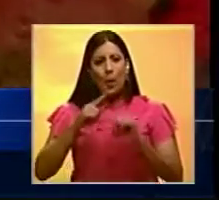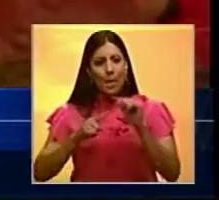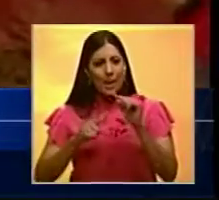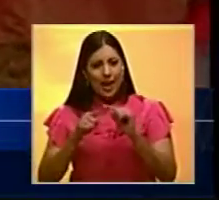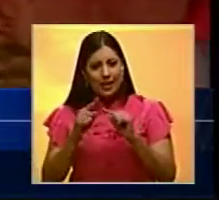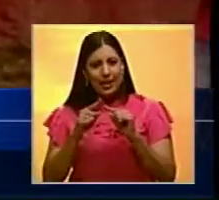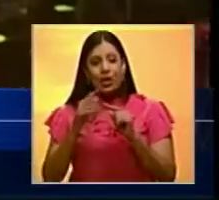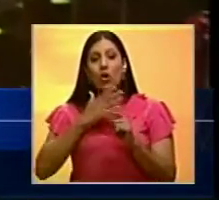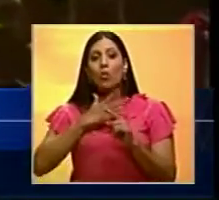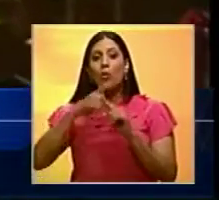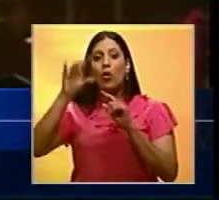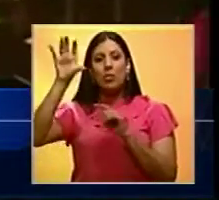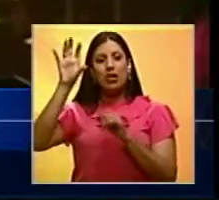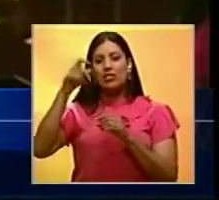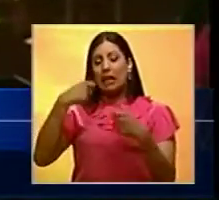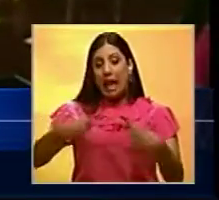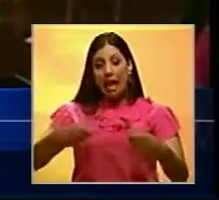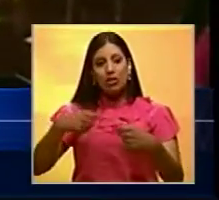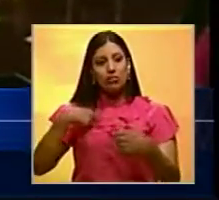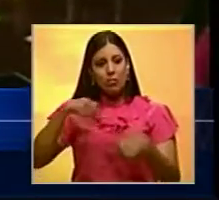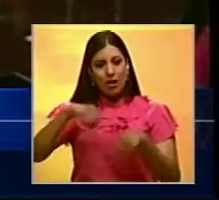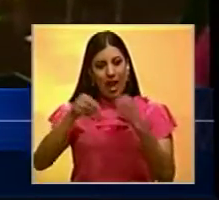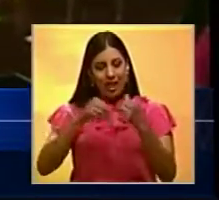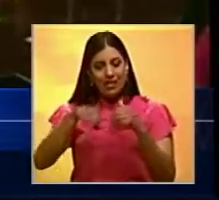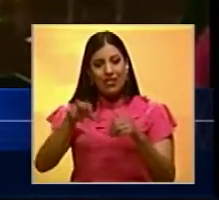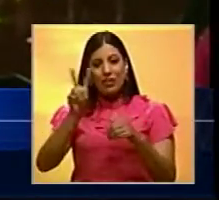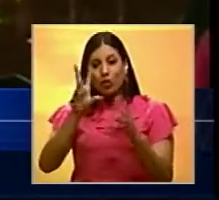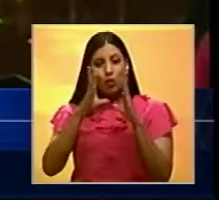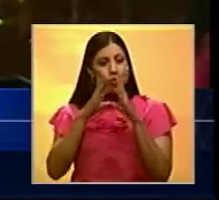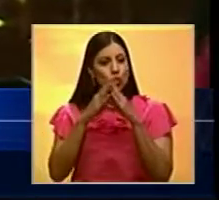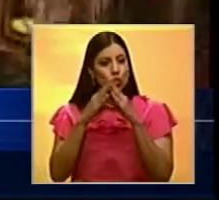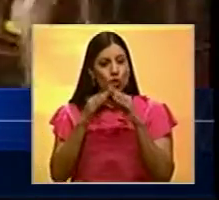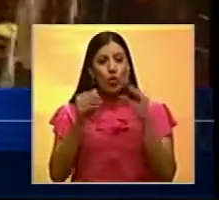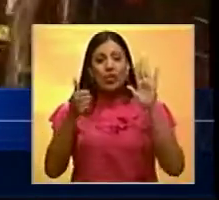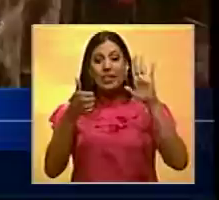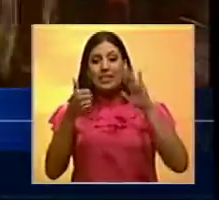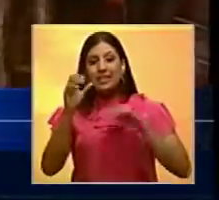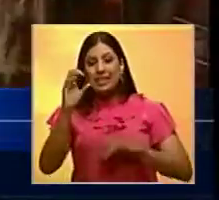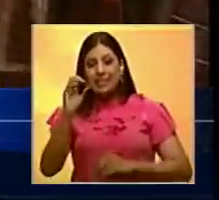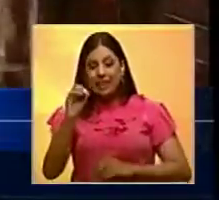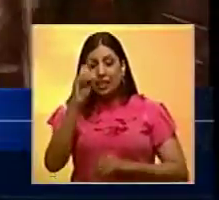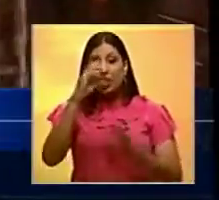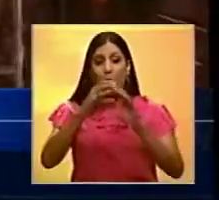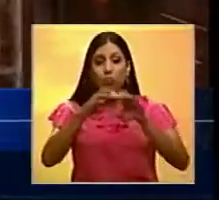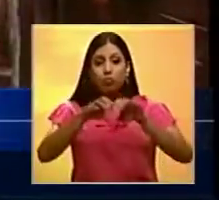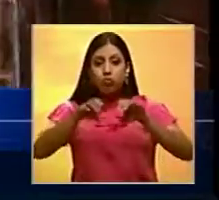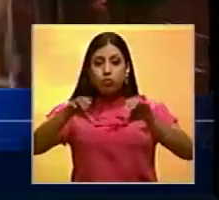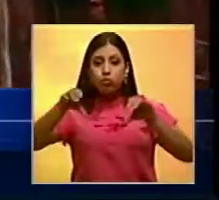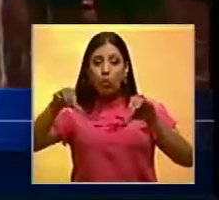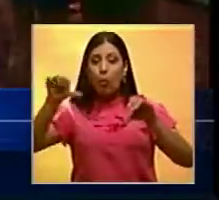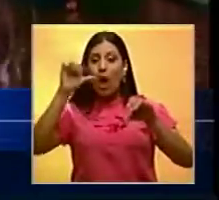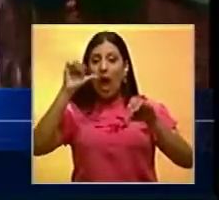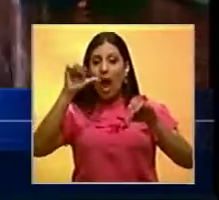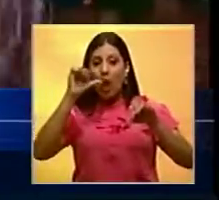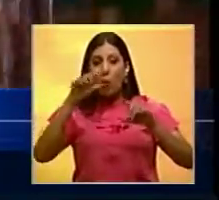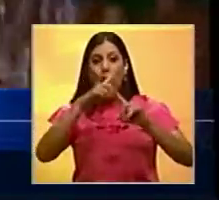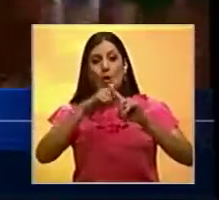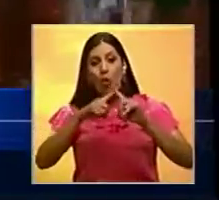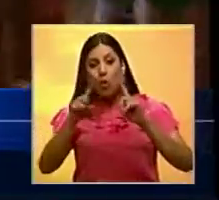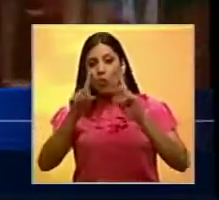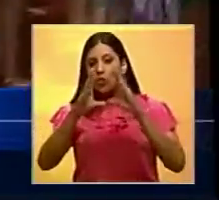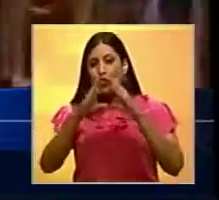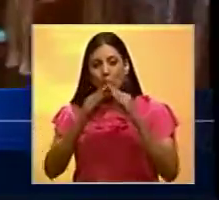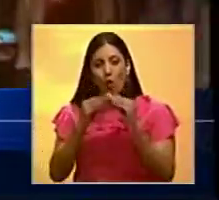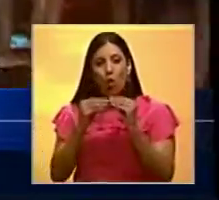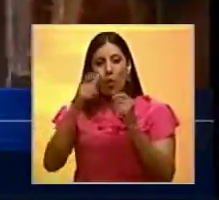equipamiento proveniente del extranjero que son muy costosos, porque todo, los 60 tubos de agua, los morteros y